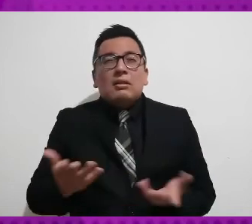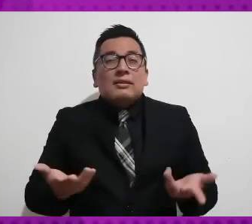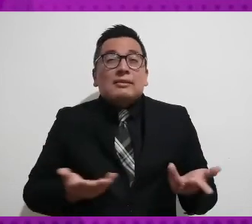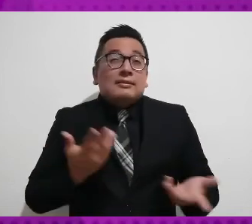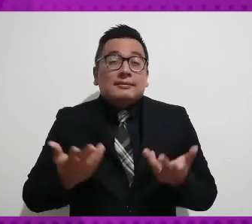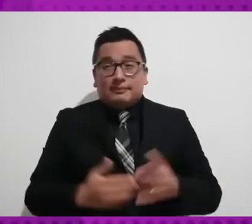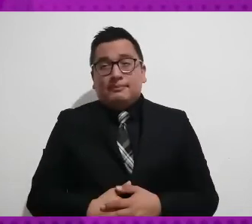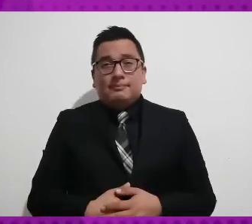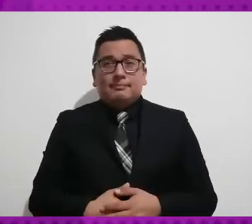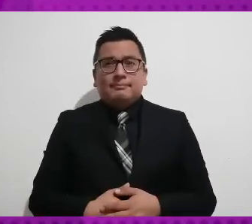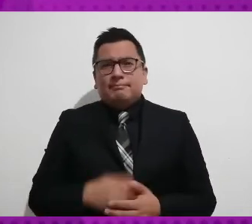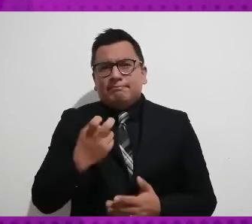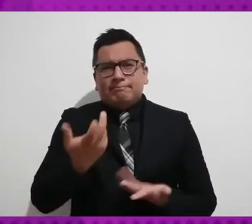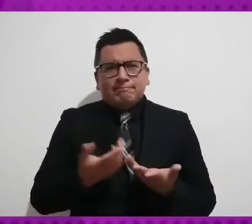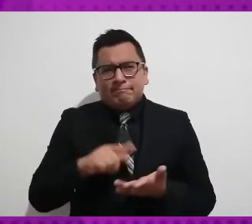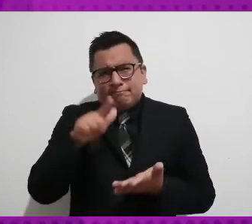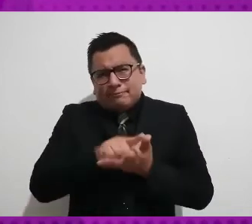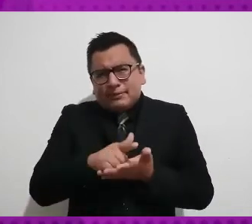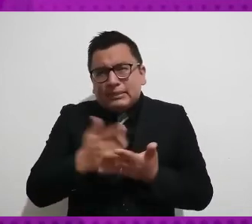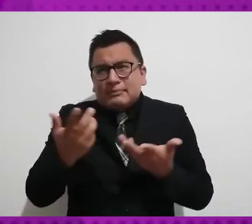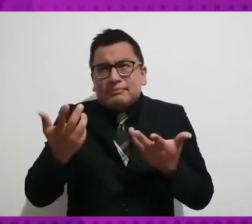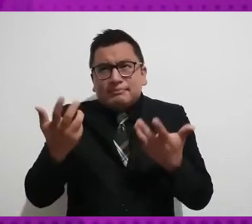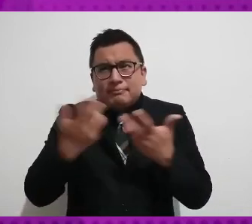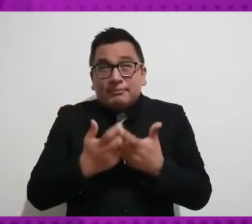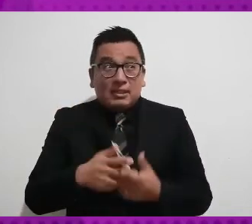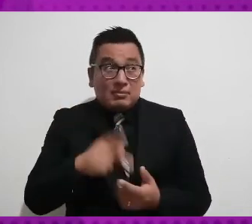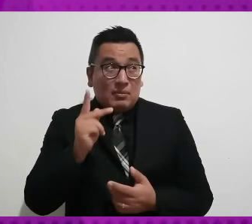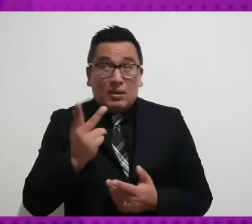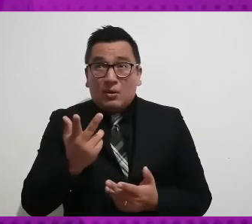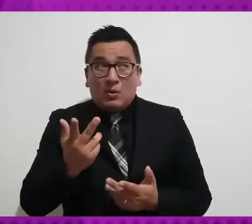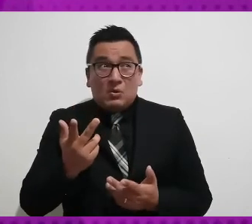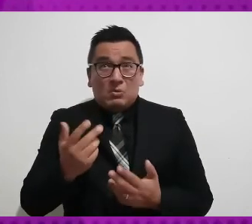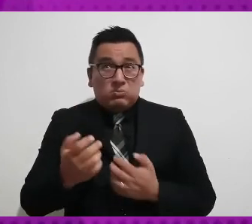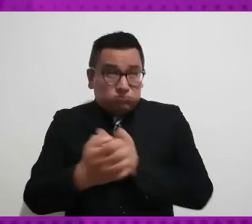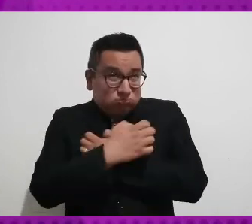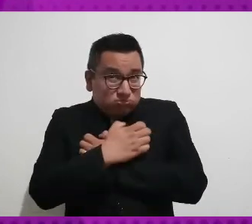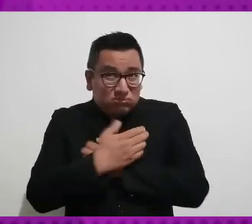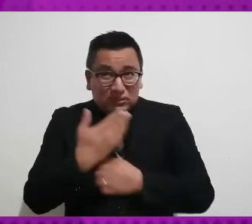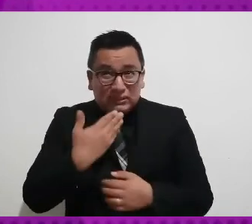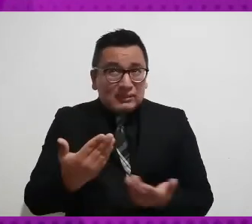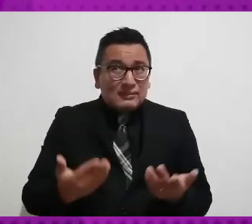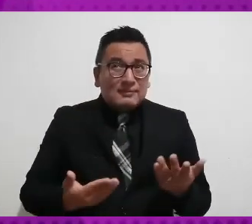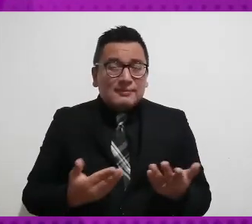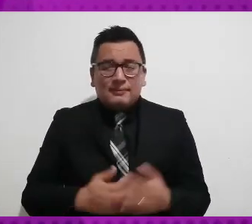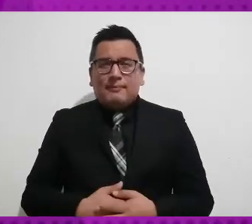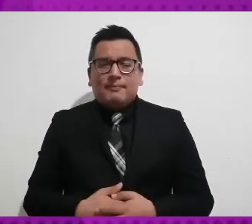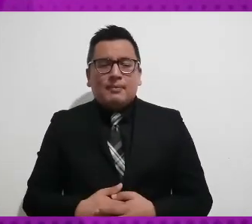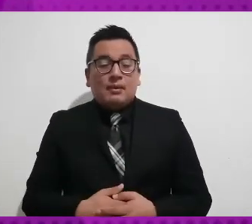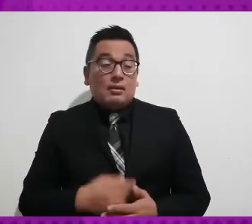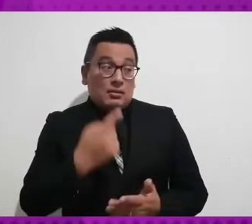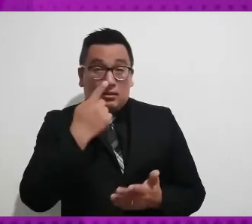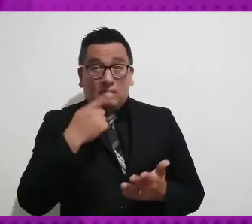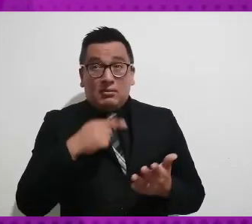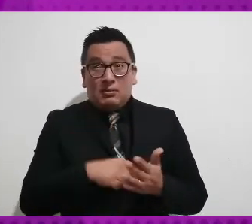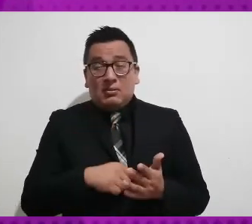que es legal, Y que que está es dentro legal. del marco legal, pero la pregunta es Moral. ¿es ético? Mira, creo que no es ético